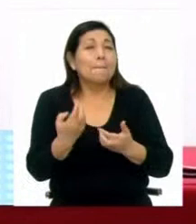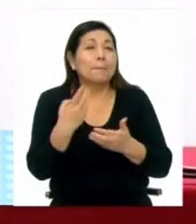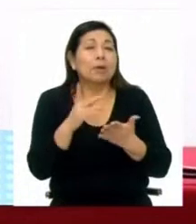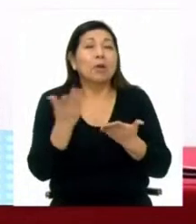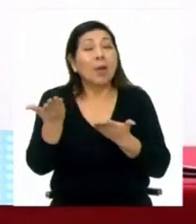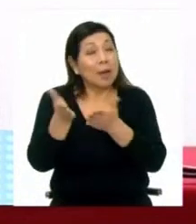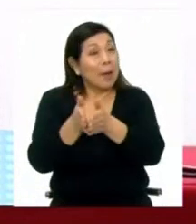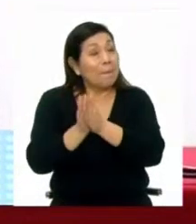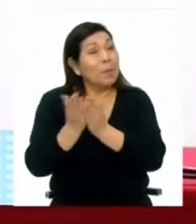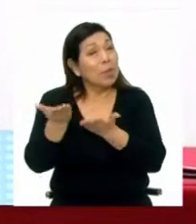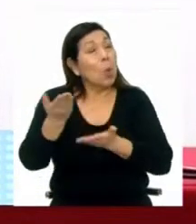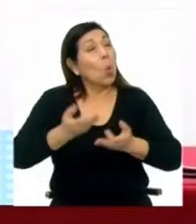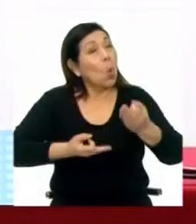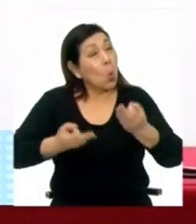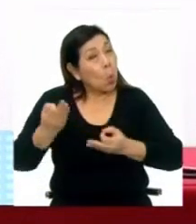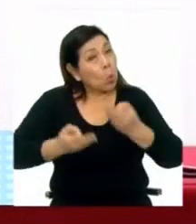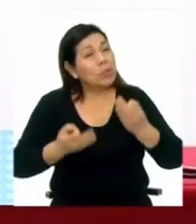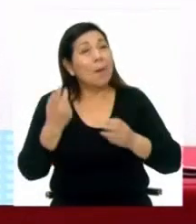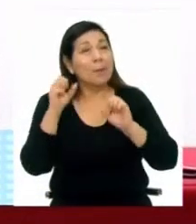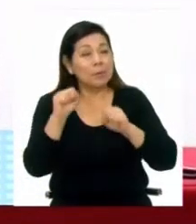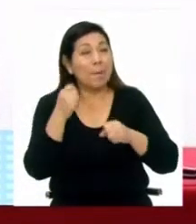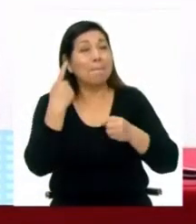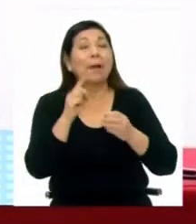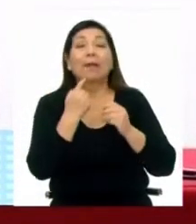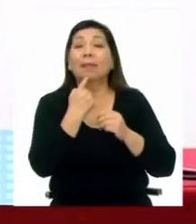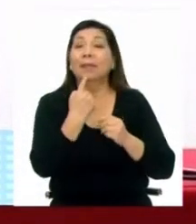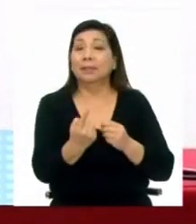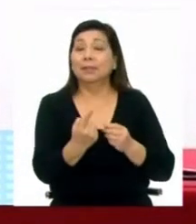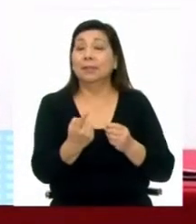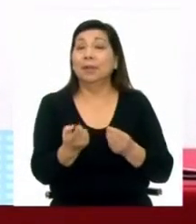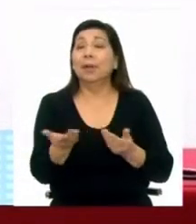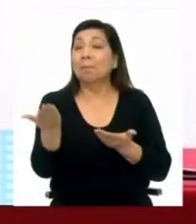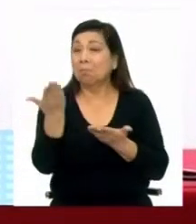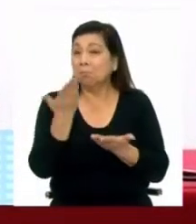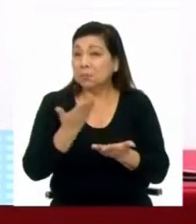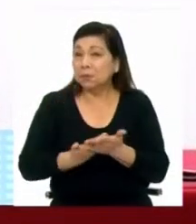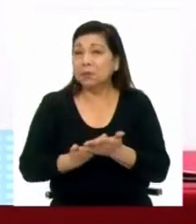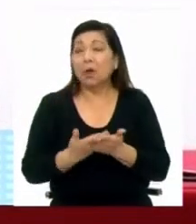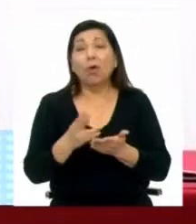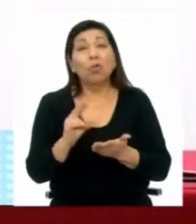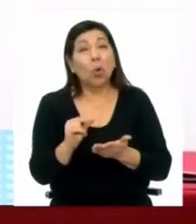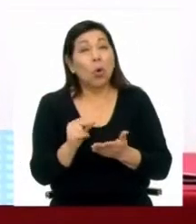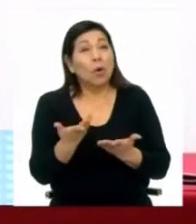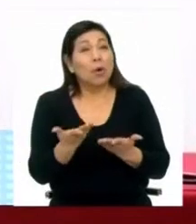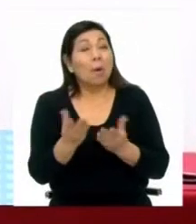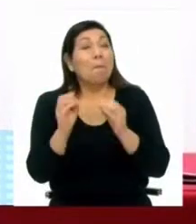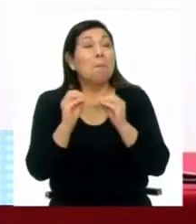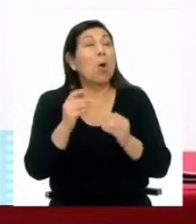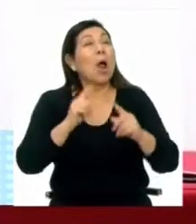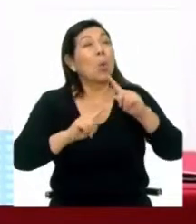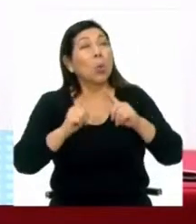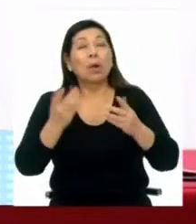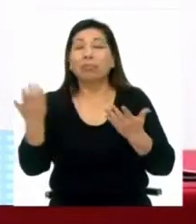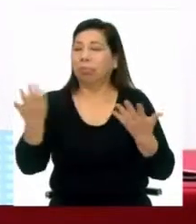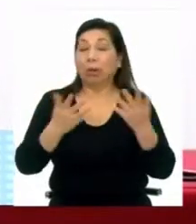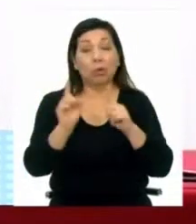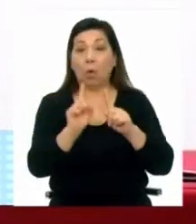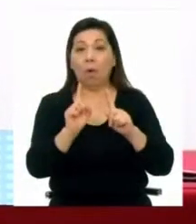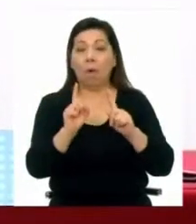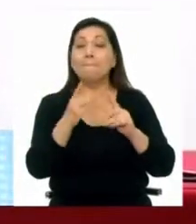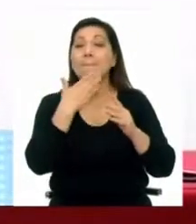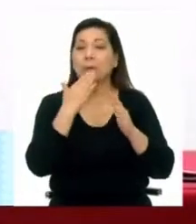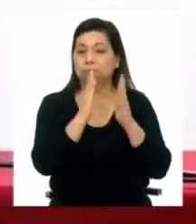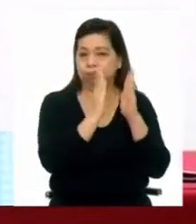producen las reclamaciones judiciales, para poder establecer que las reclamaciones no se superpongan unas con otras, para